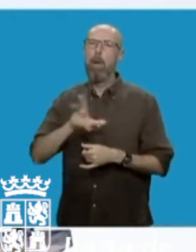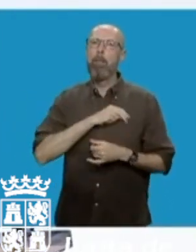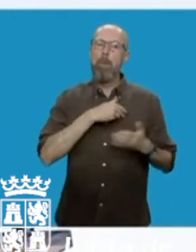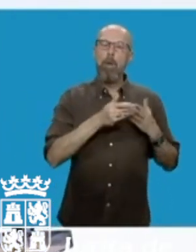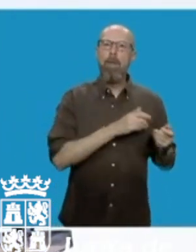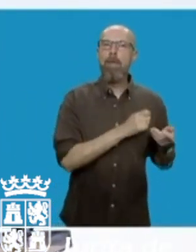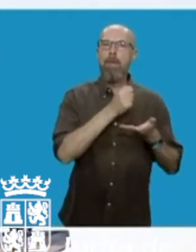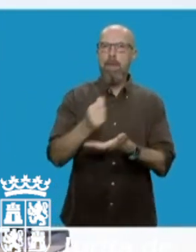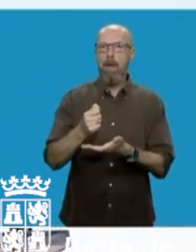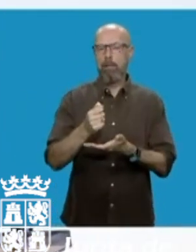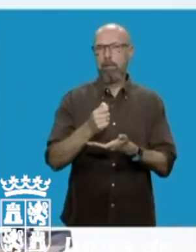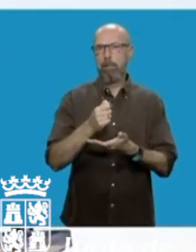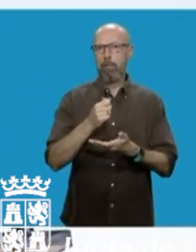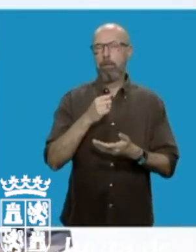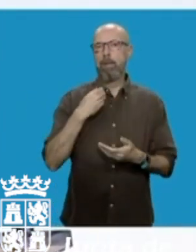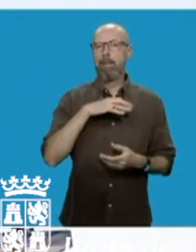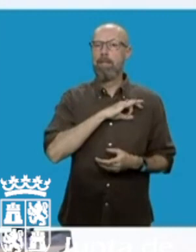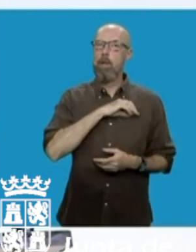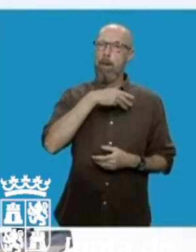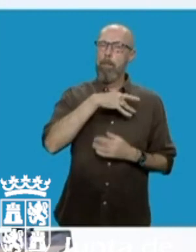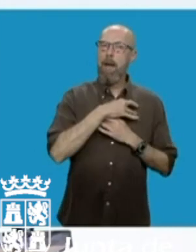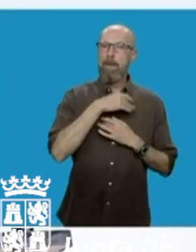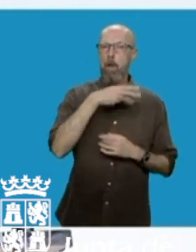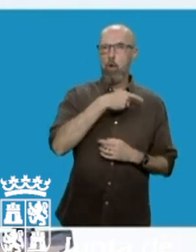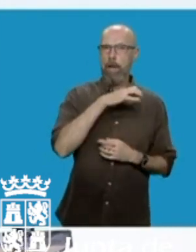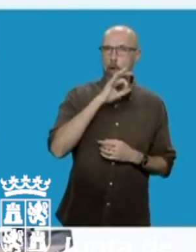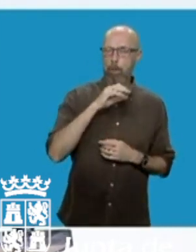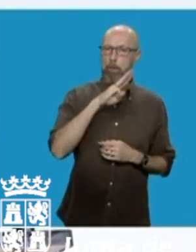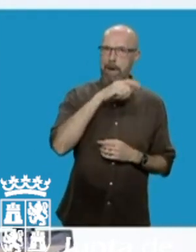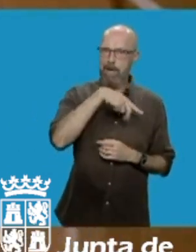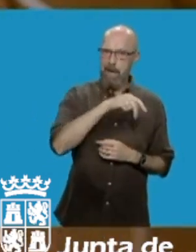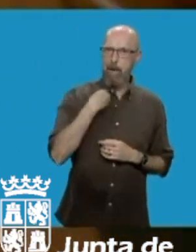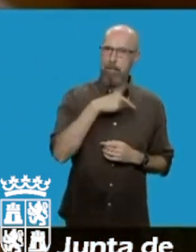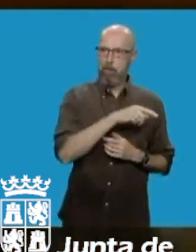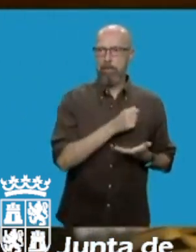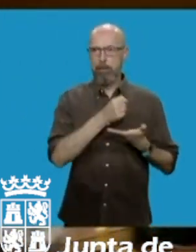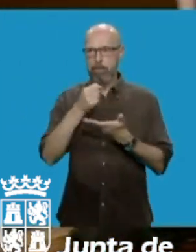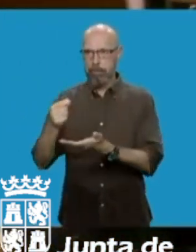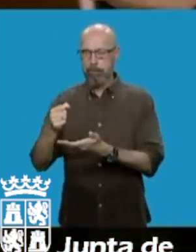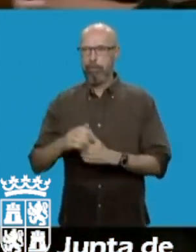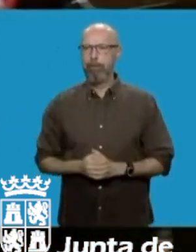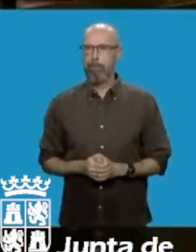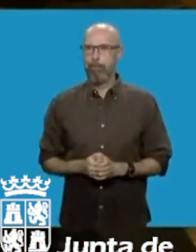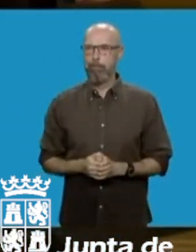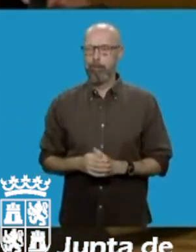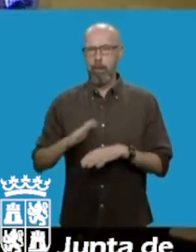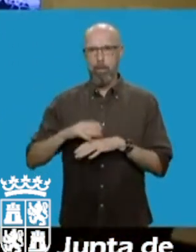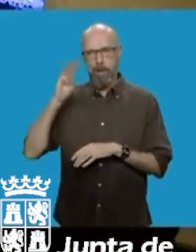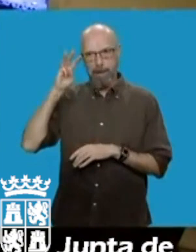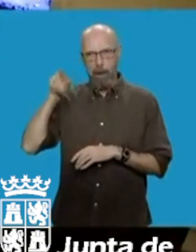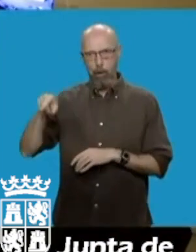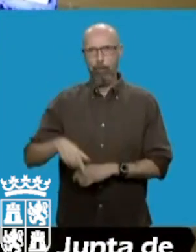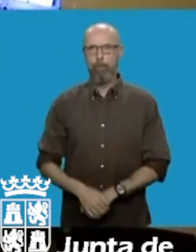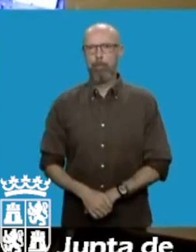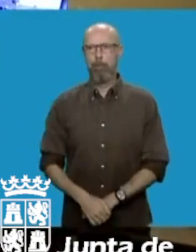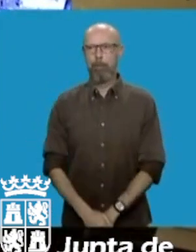María Perrino Peña, directora general de Deportes, a Noel Martín Infante como mejor entrenador.